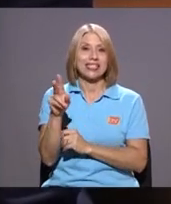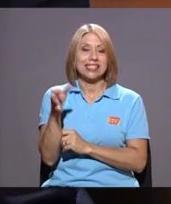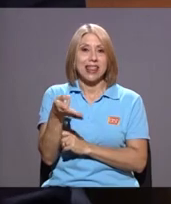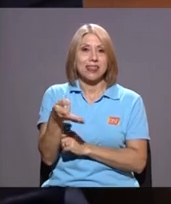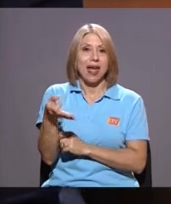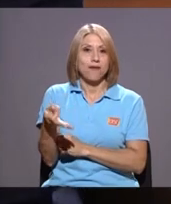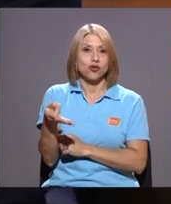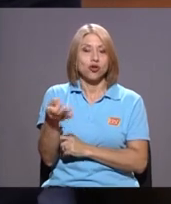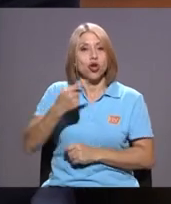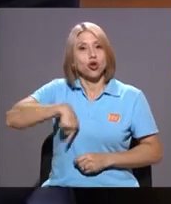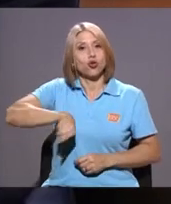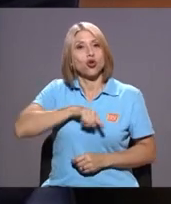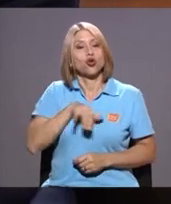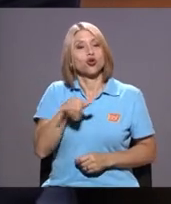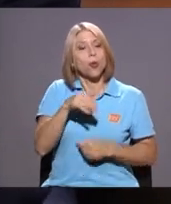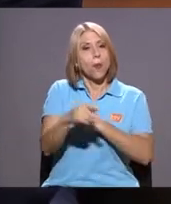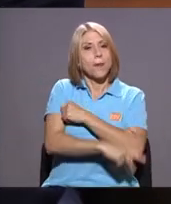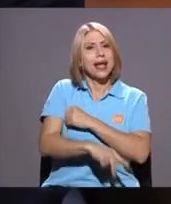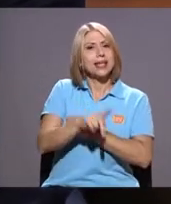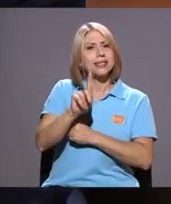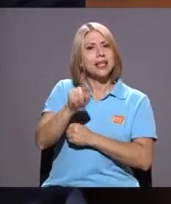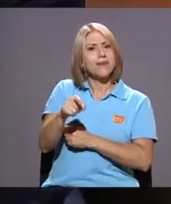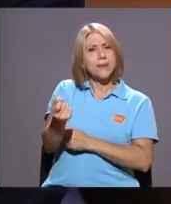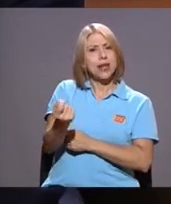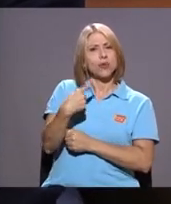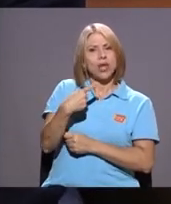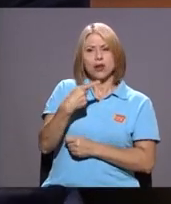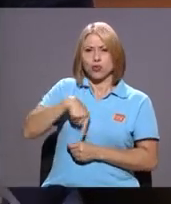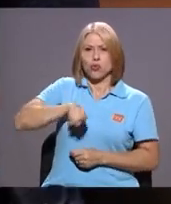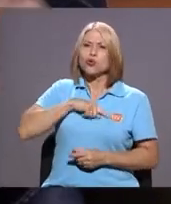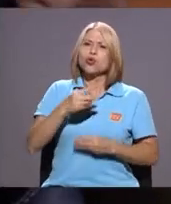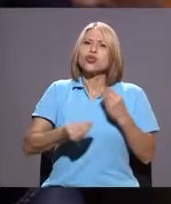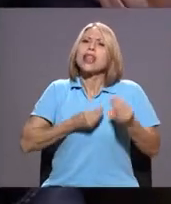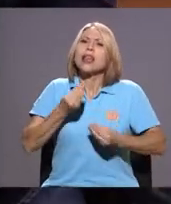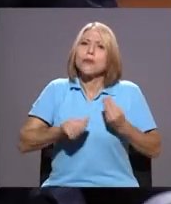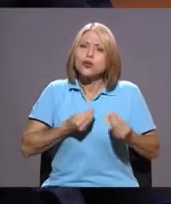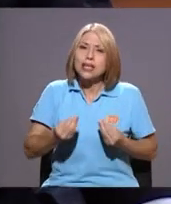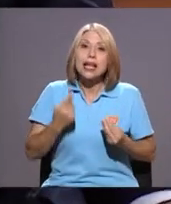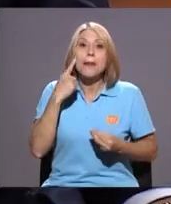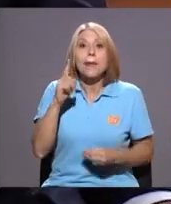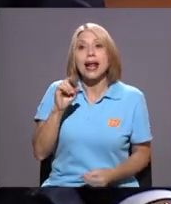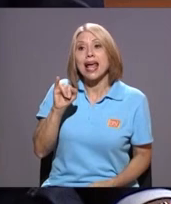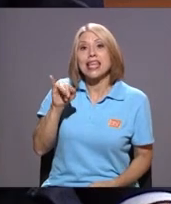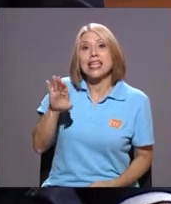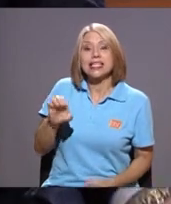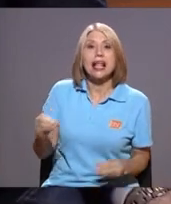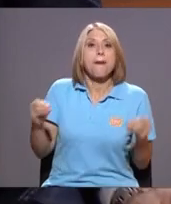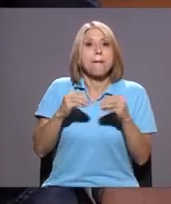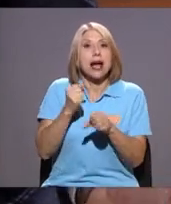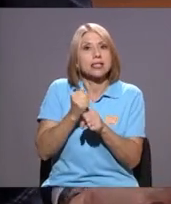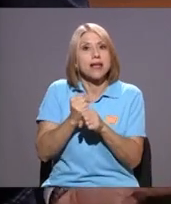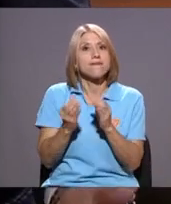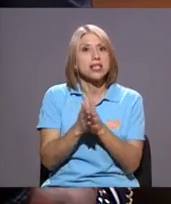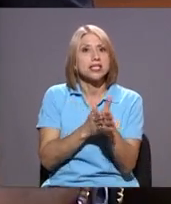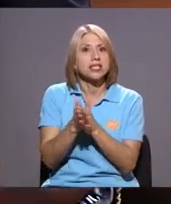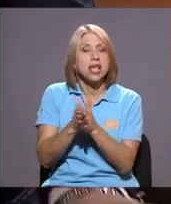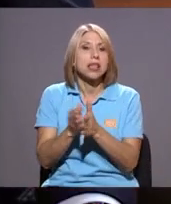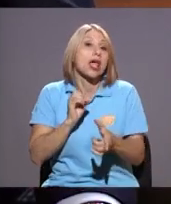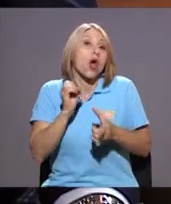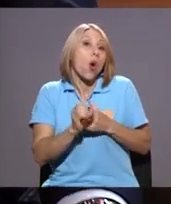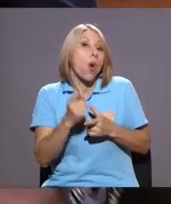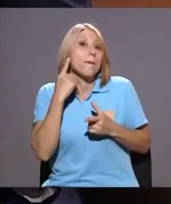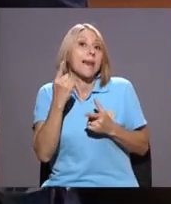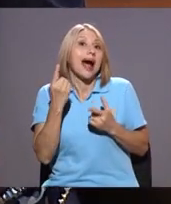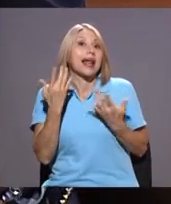como país deberíamos estarnos preguntando que tenemos que hacer ya sea para que hélice sea más eficiente o ya sea para que